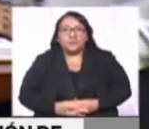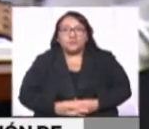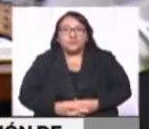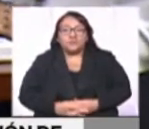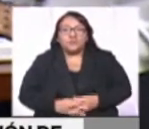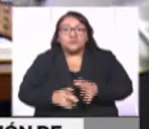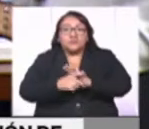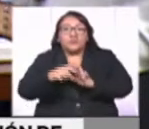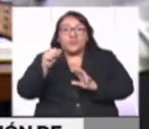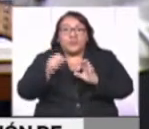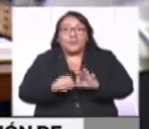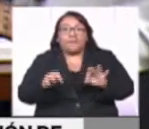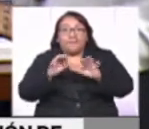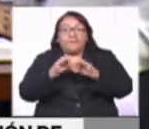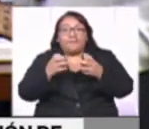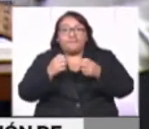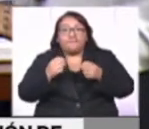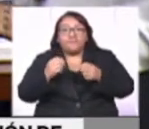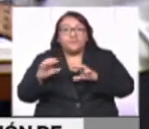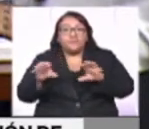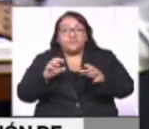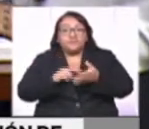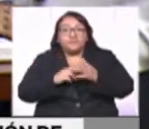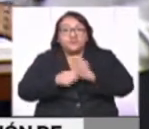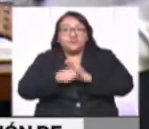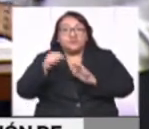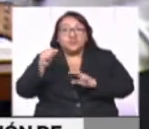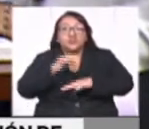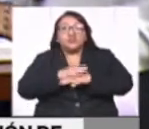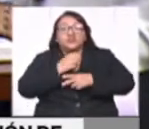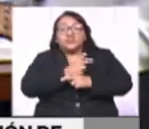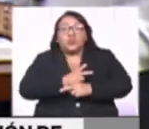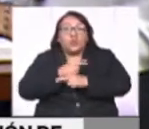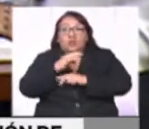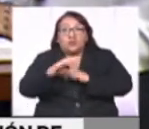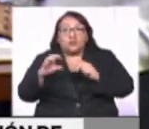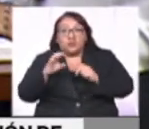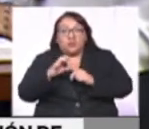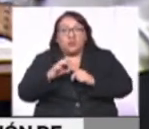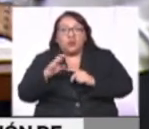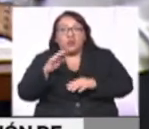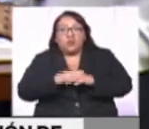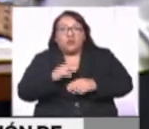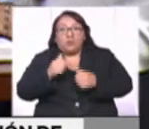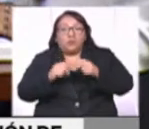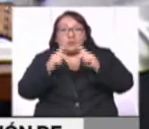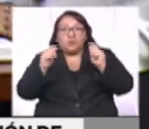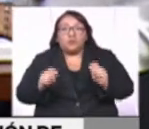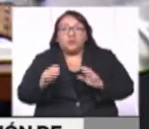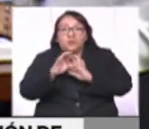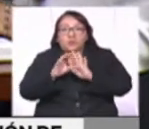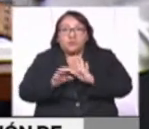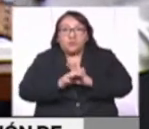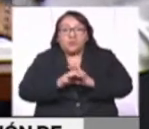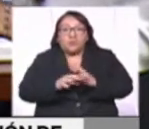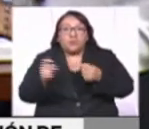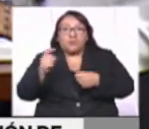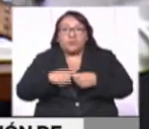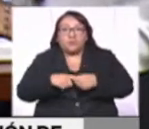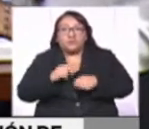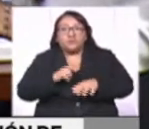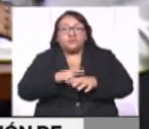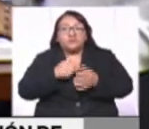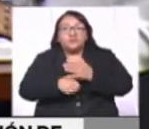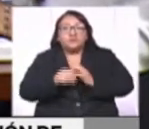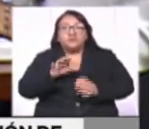El derecho fundamental que se pretende satisfacer es el derecho a la seguridad ciudadana, sobre el cual el Tribunal Constitucional, en la sentencia recaída en el